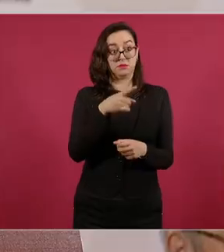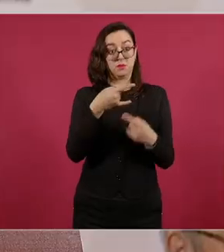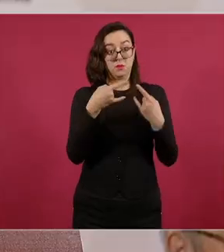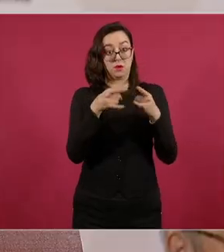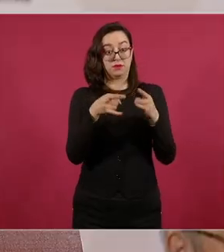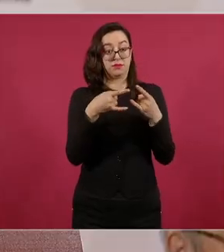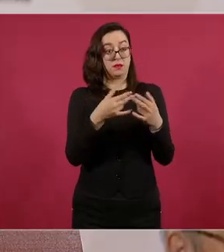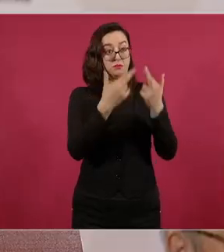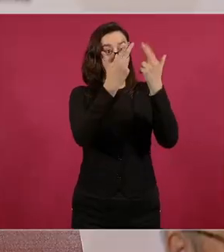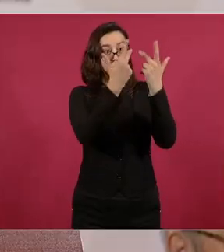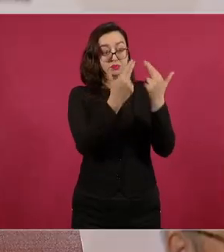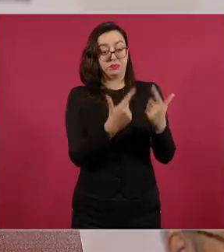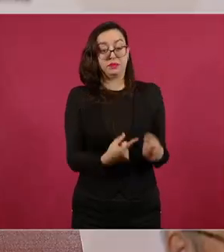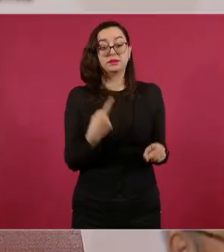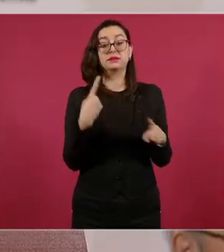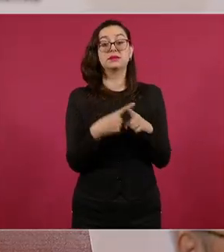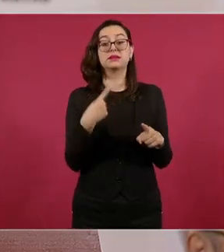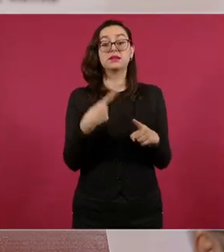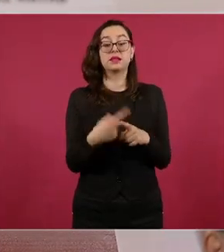Que